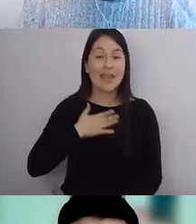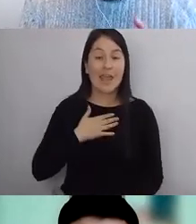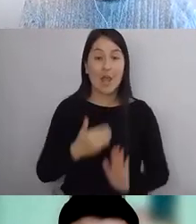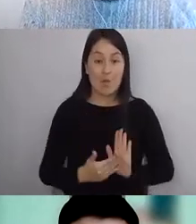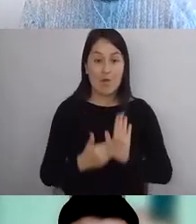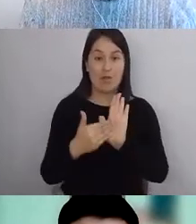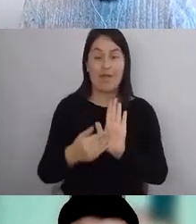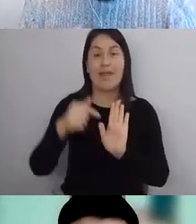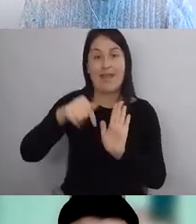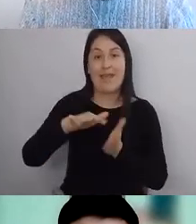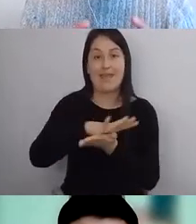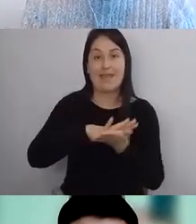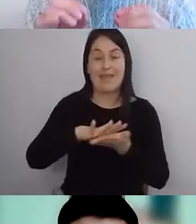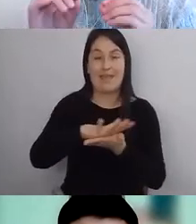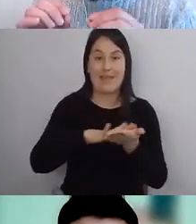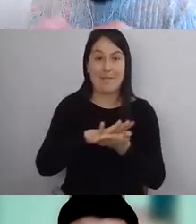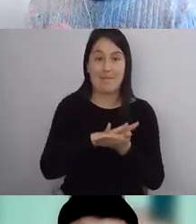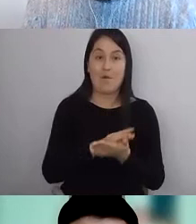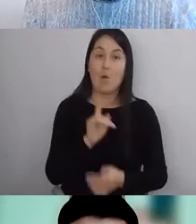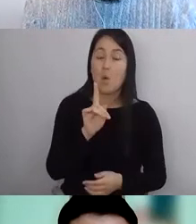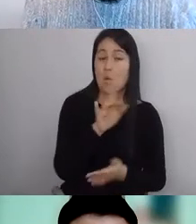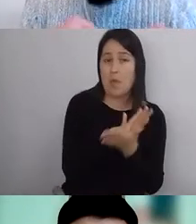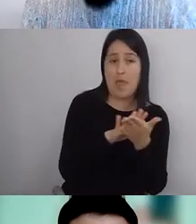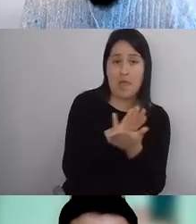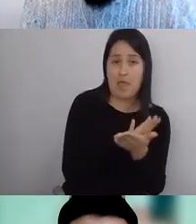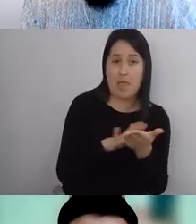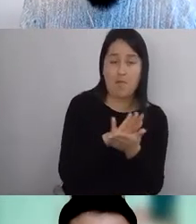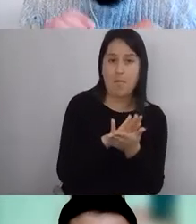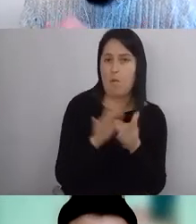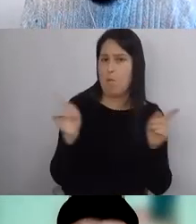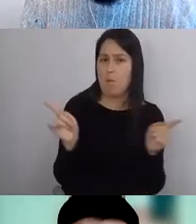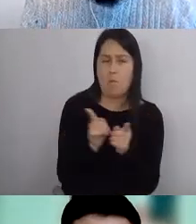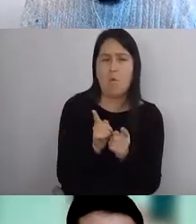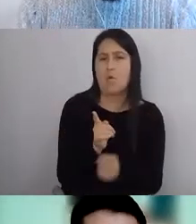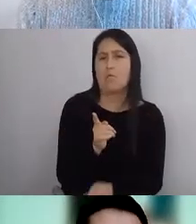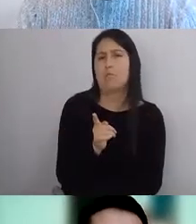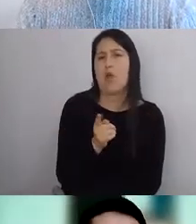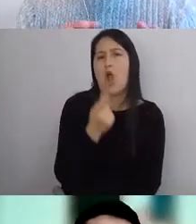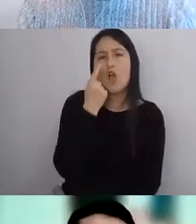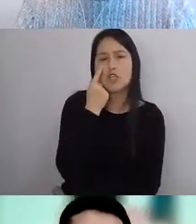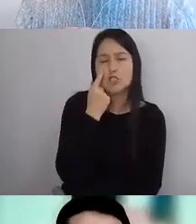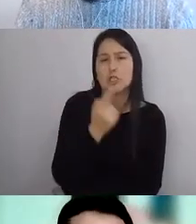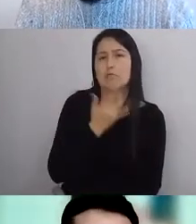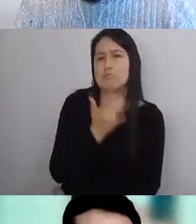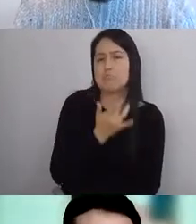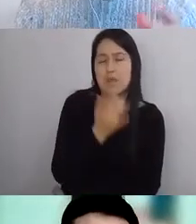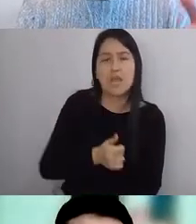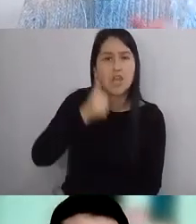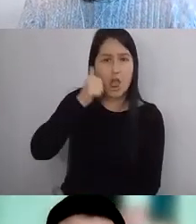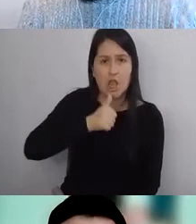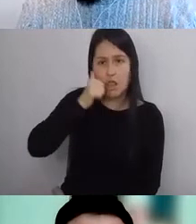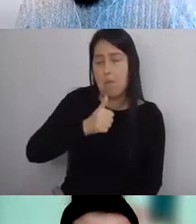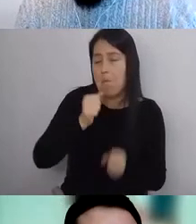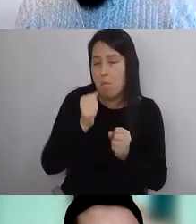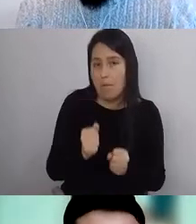ejemplo es que en un ejemplo, como tú bien dijiste, Mauro, muy cotidiano, muy simple, podemos identificar que Tamara tiene